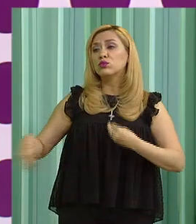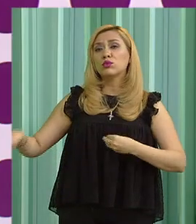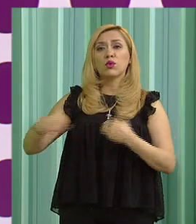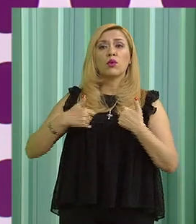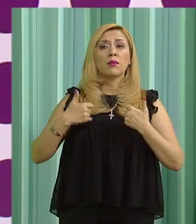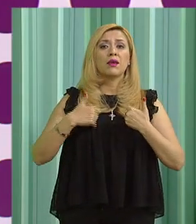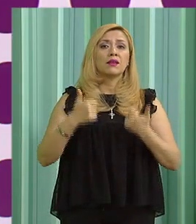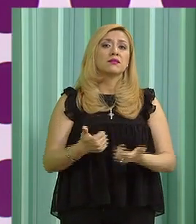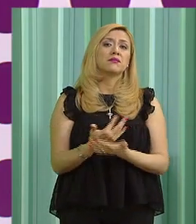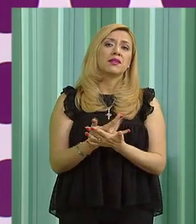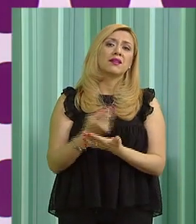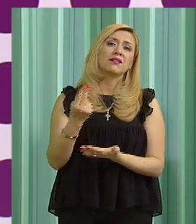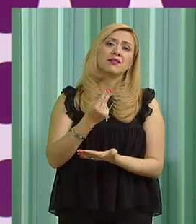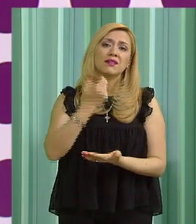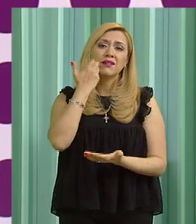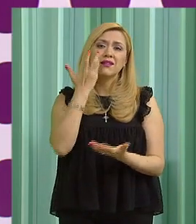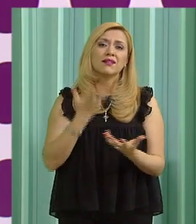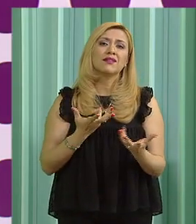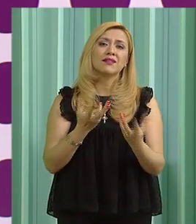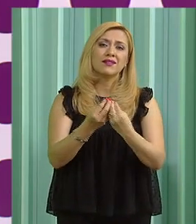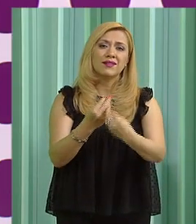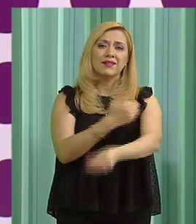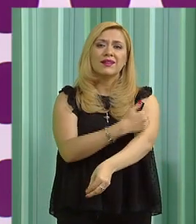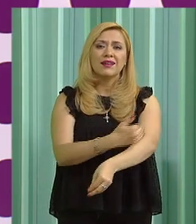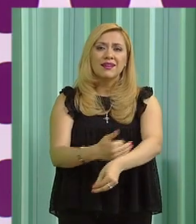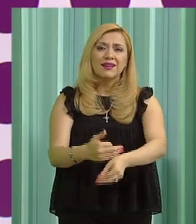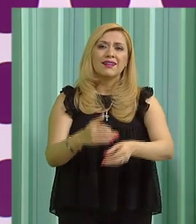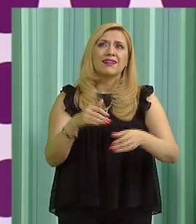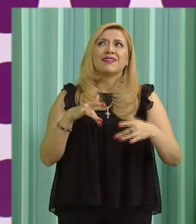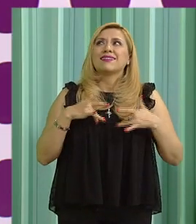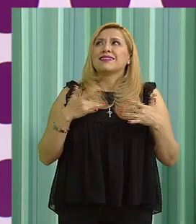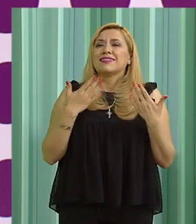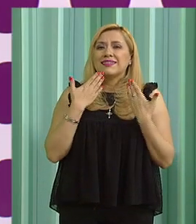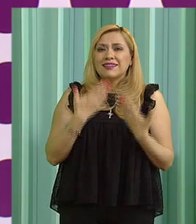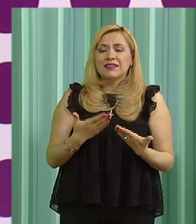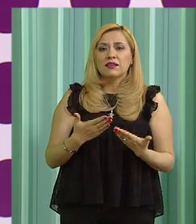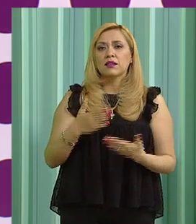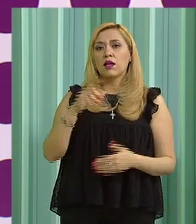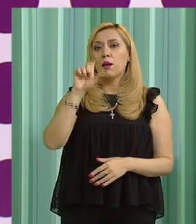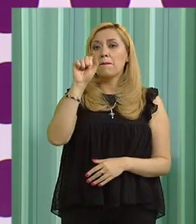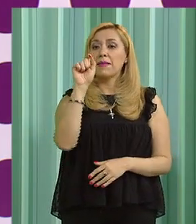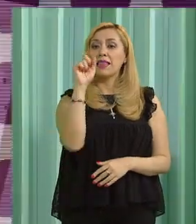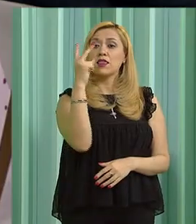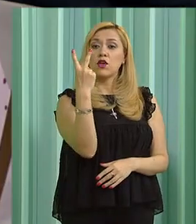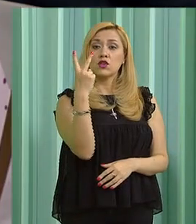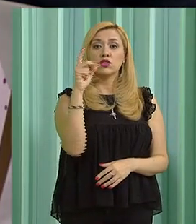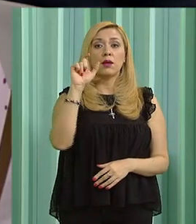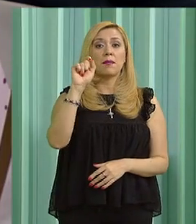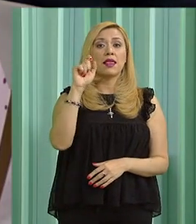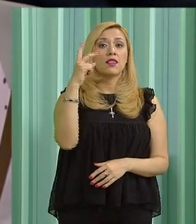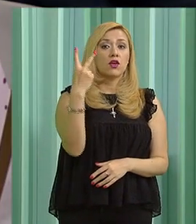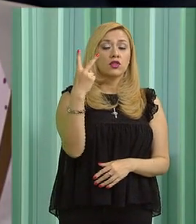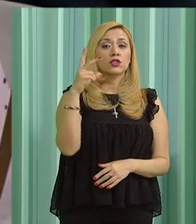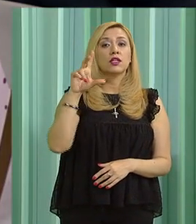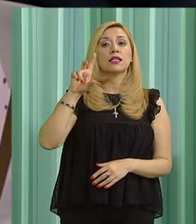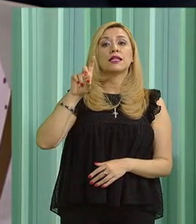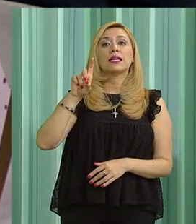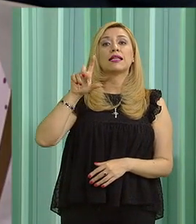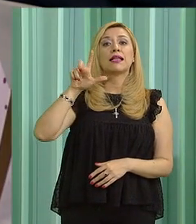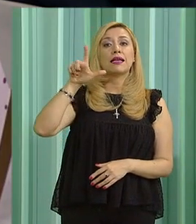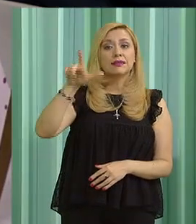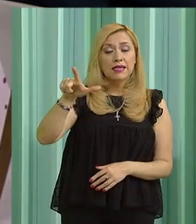lo necesitan. Se pueden acercar a través del teléfono 2222 3788